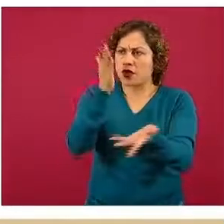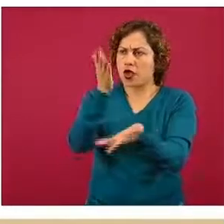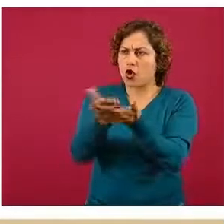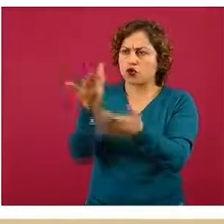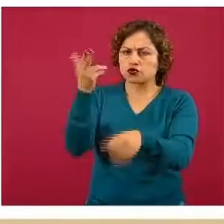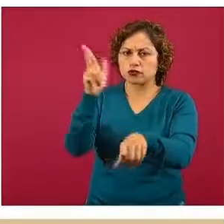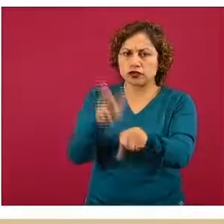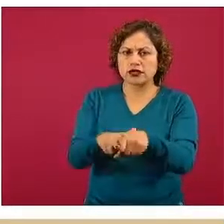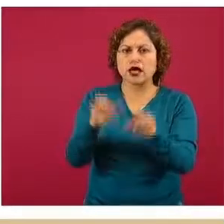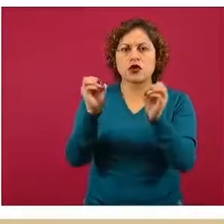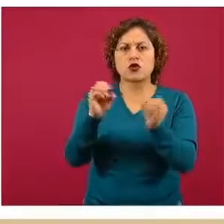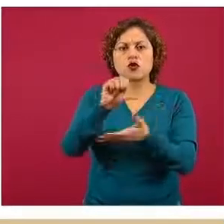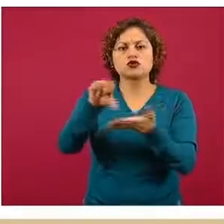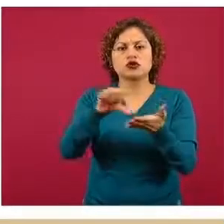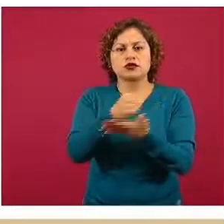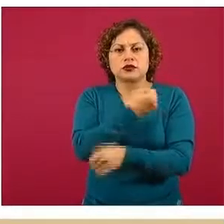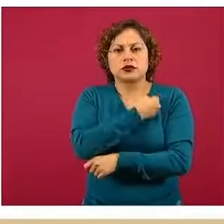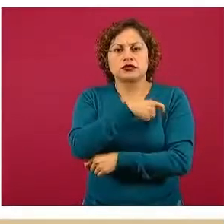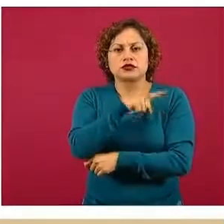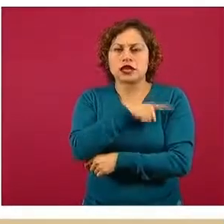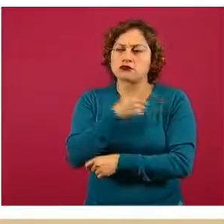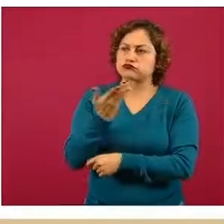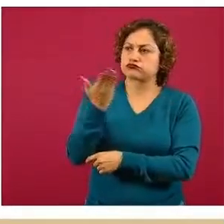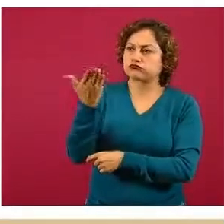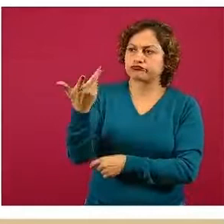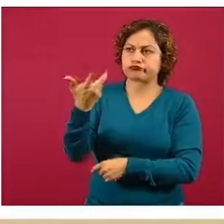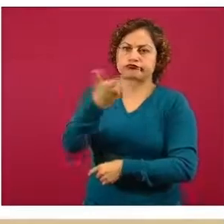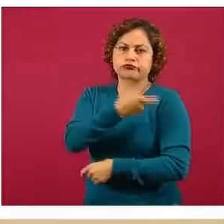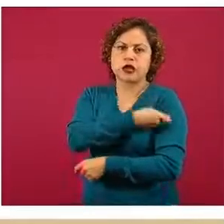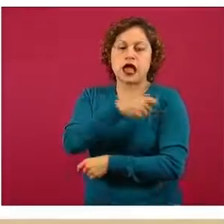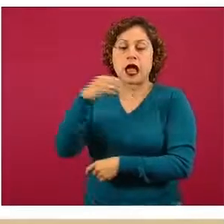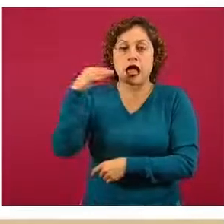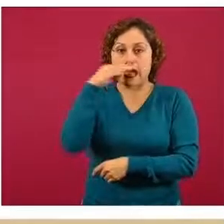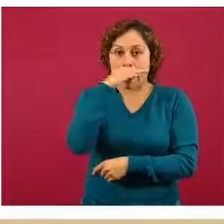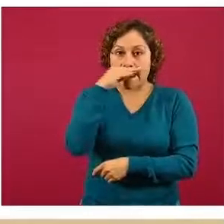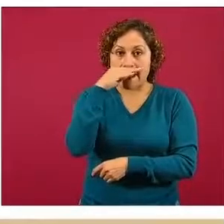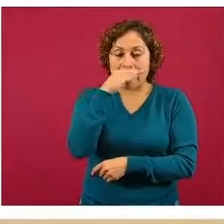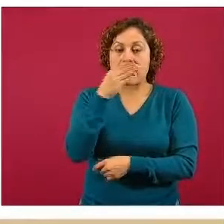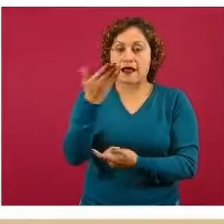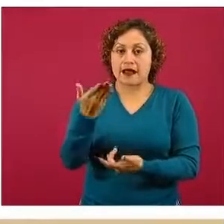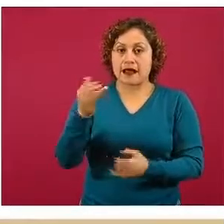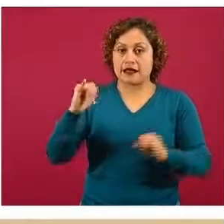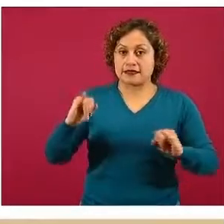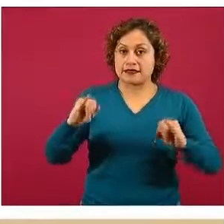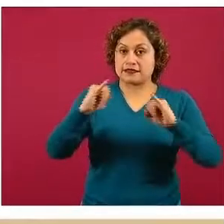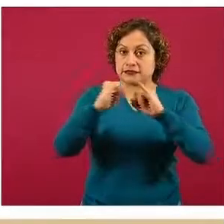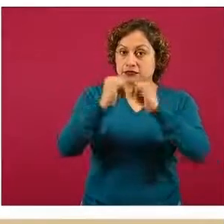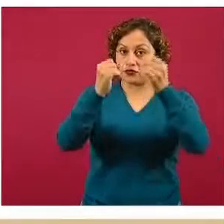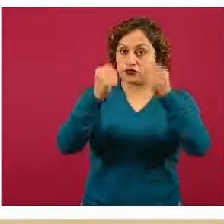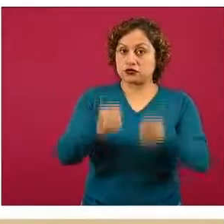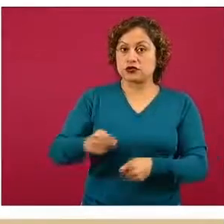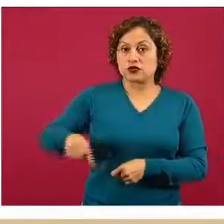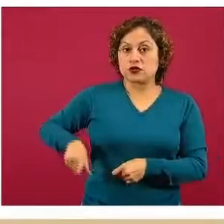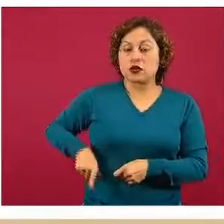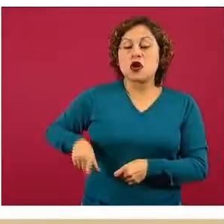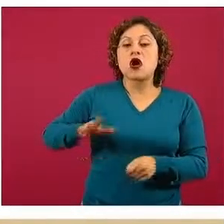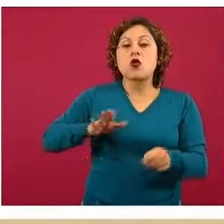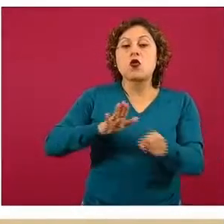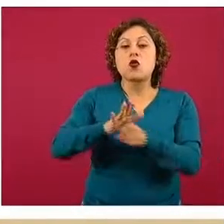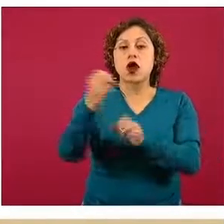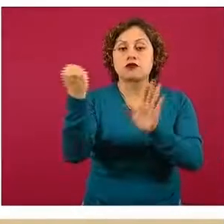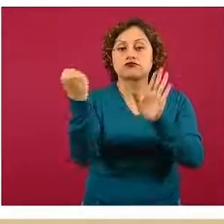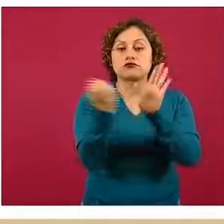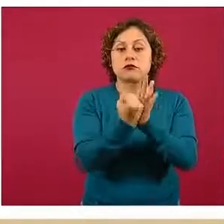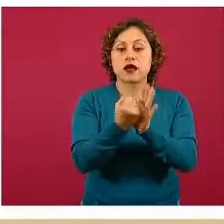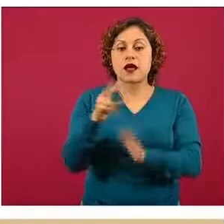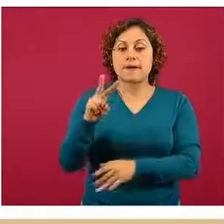y su aplicación será gratuita. La vacuna que se aplica en la medicina institucional es la vacuna Vaxigrip y se produce